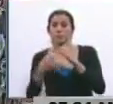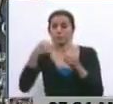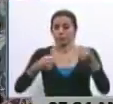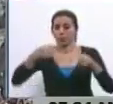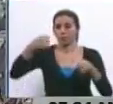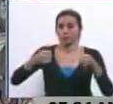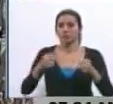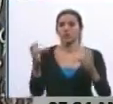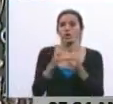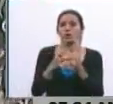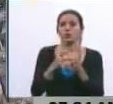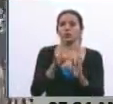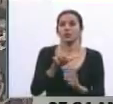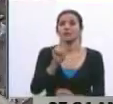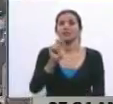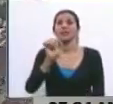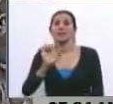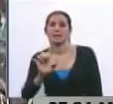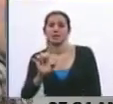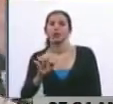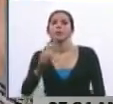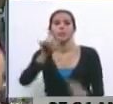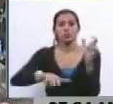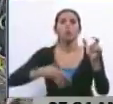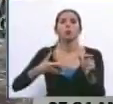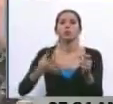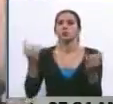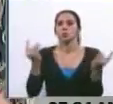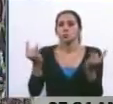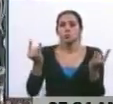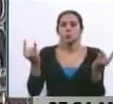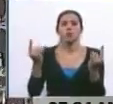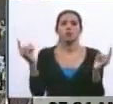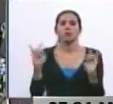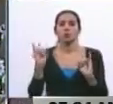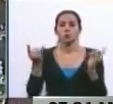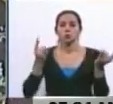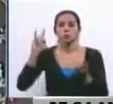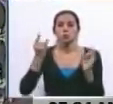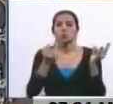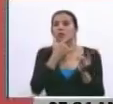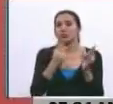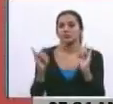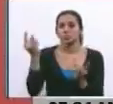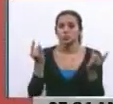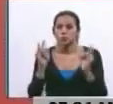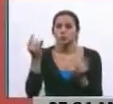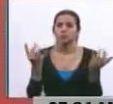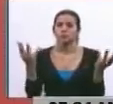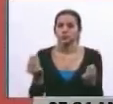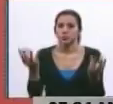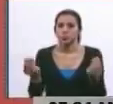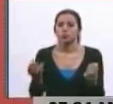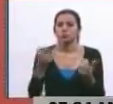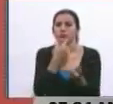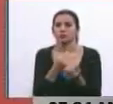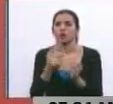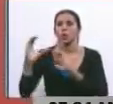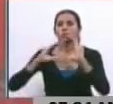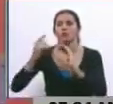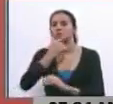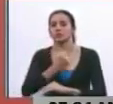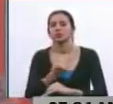comprando son LTE para que la gente pueda estar conectado a máxima velocidad. Jacqueline, el tema de cómo hacer la Contraloría en lo